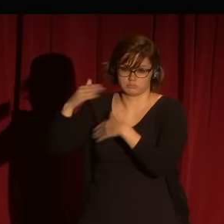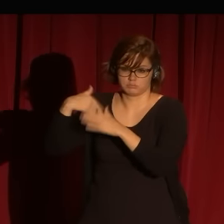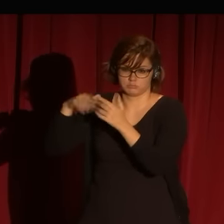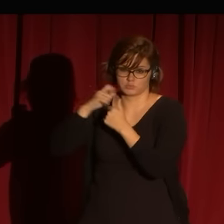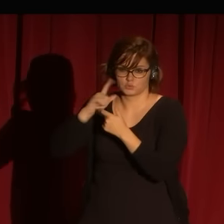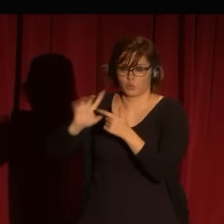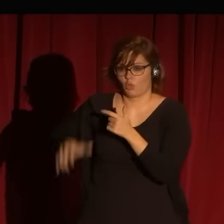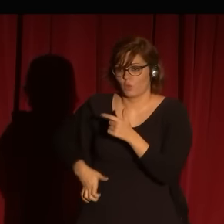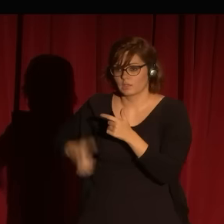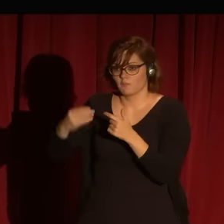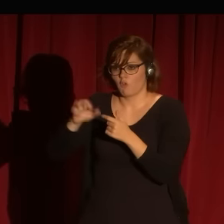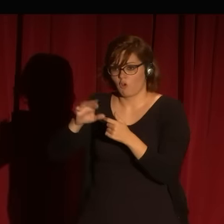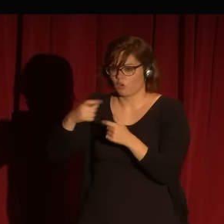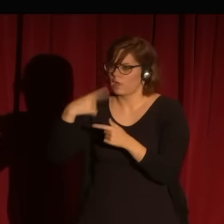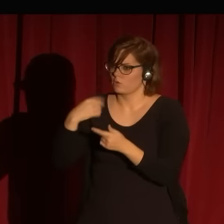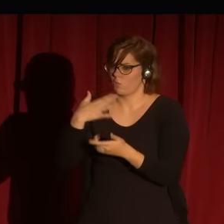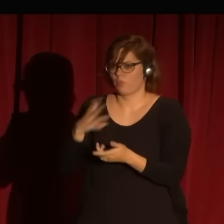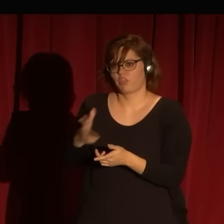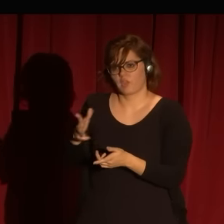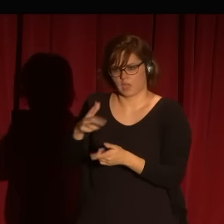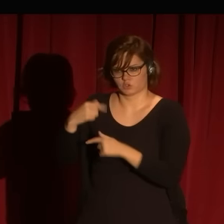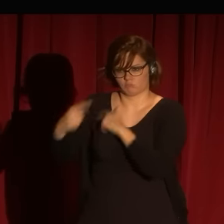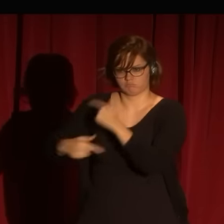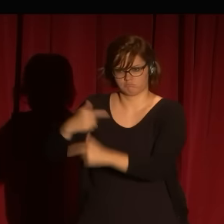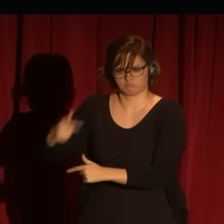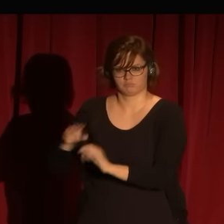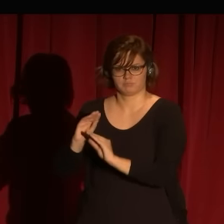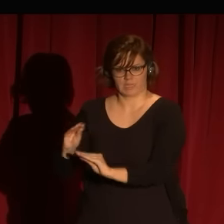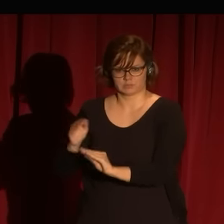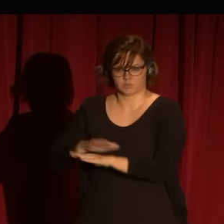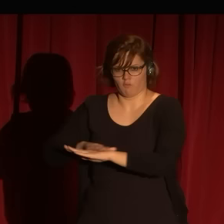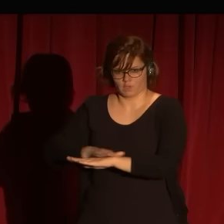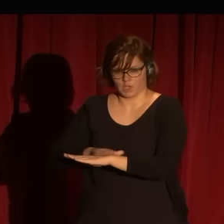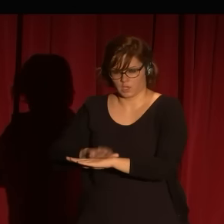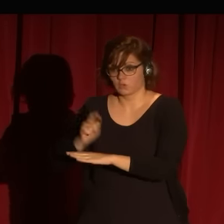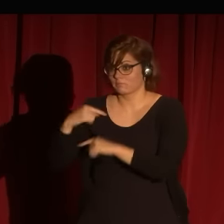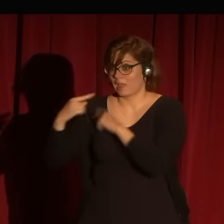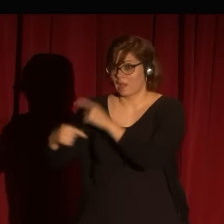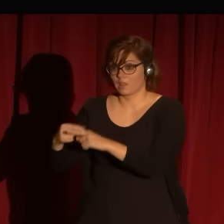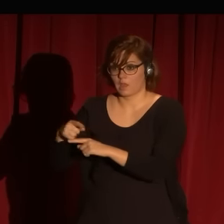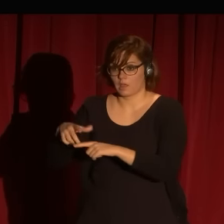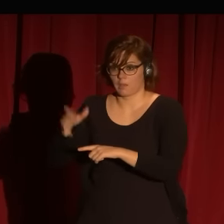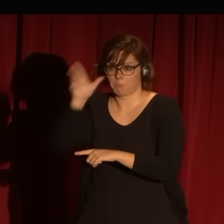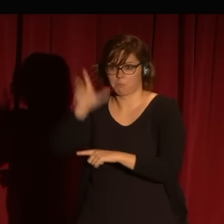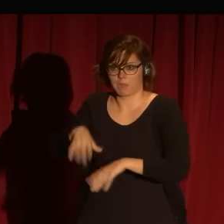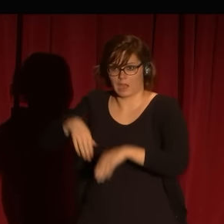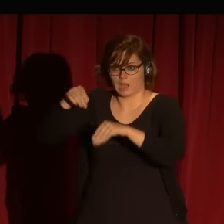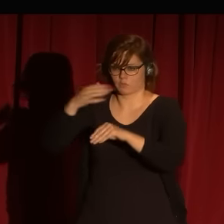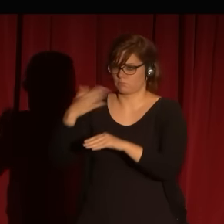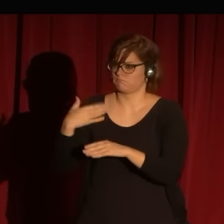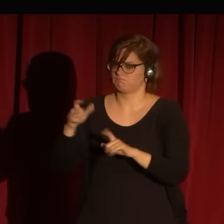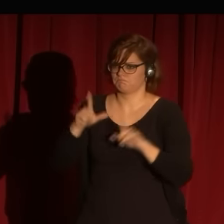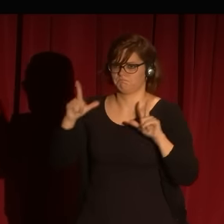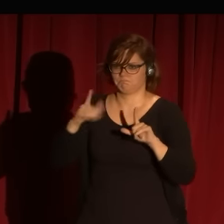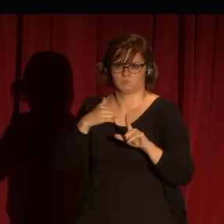derecho legítimo tradicional a gobernar y por lo tanto ella como heredera de quienes construyeron ese Palacio lo tiene también y lo hace esto una y otra